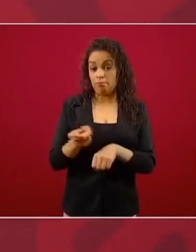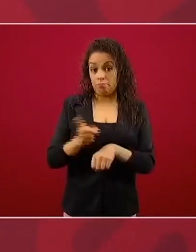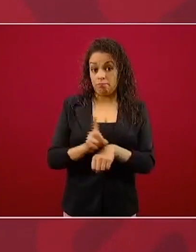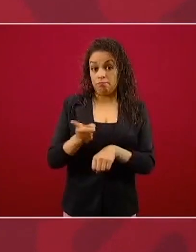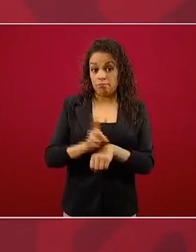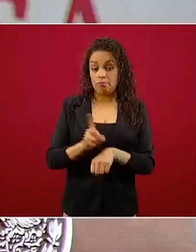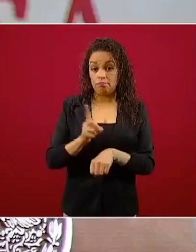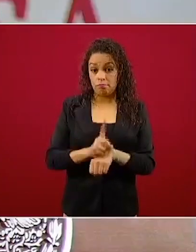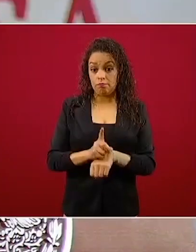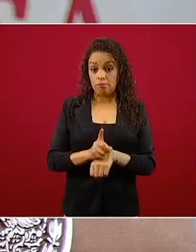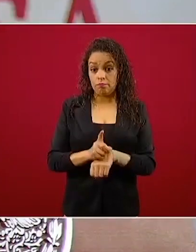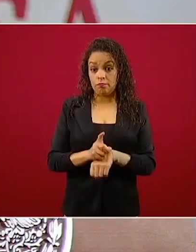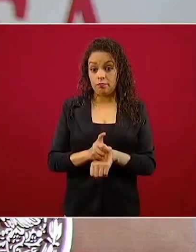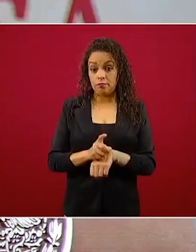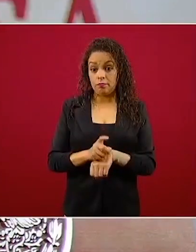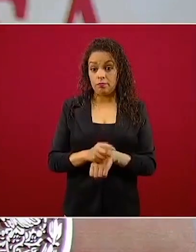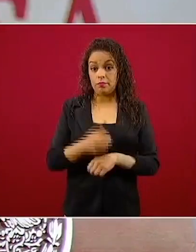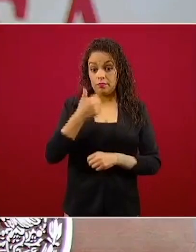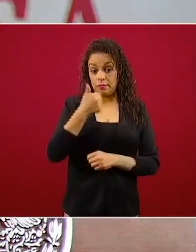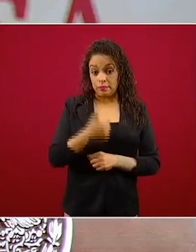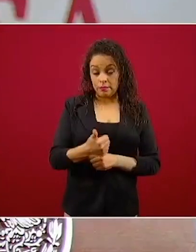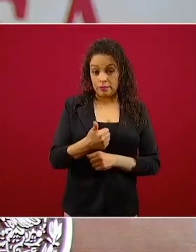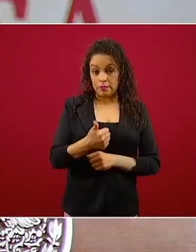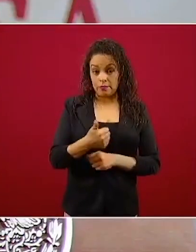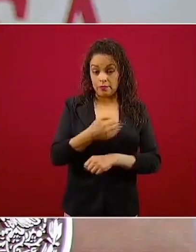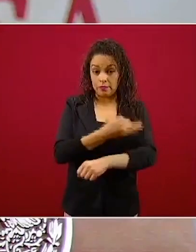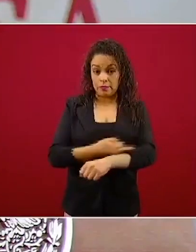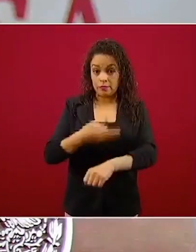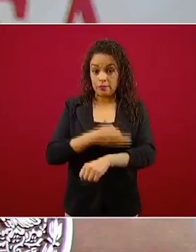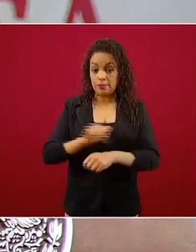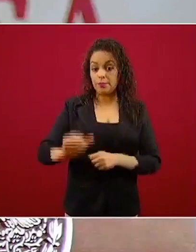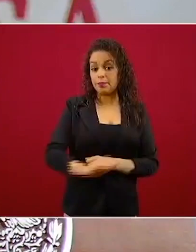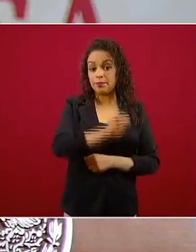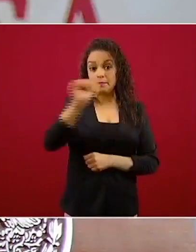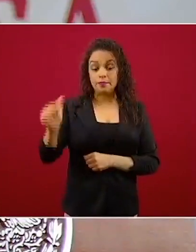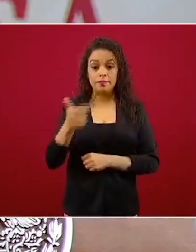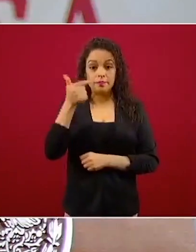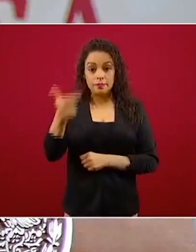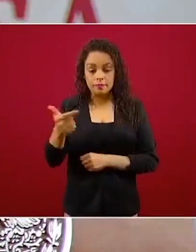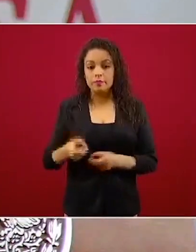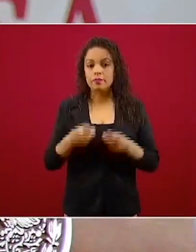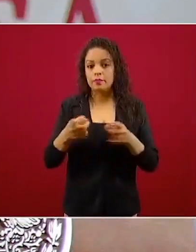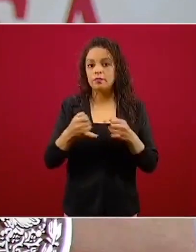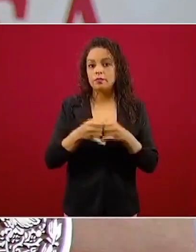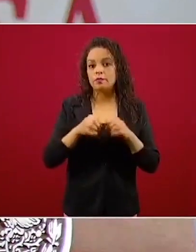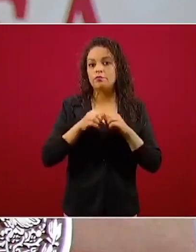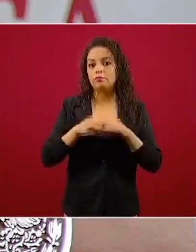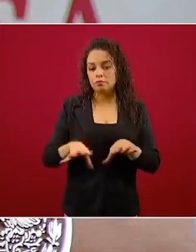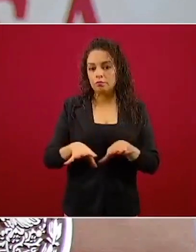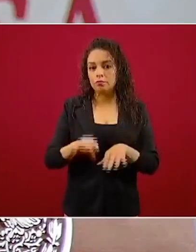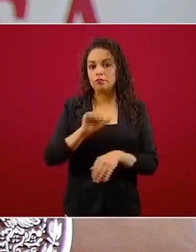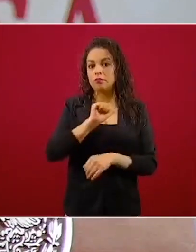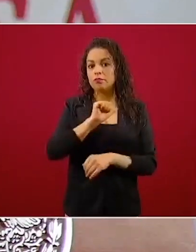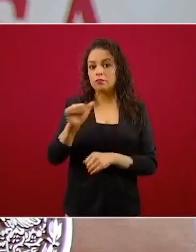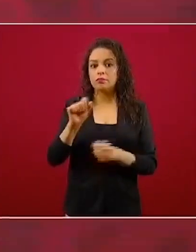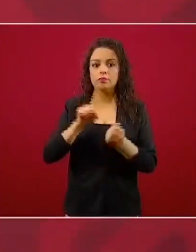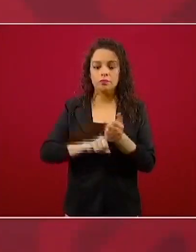van a estar de 6 a 7 informando sobre los créditos.